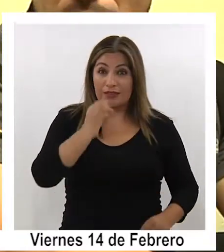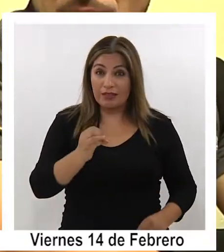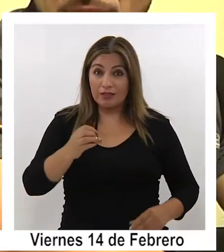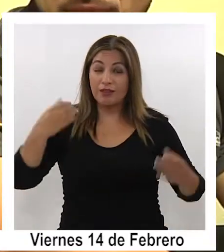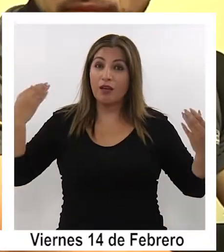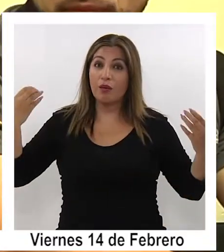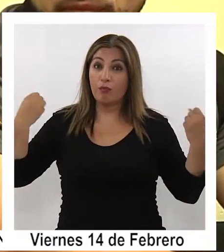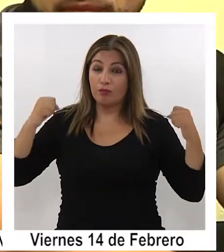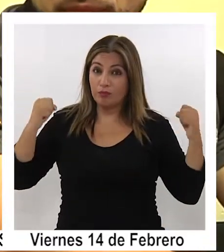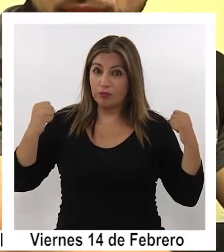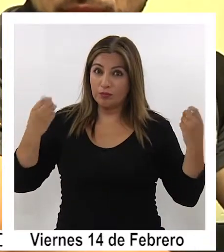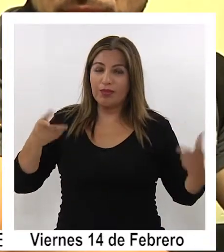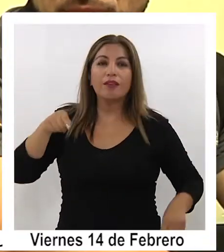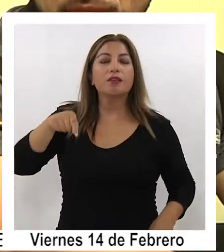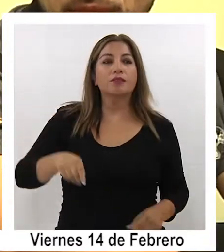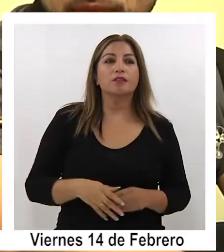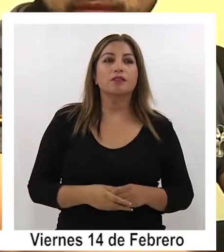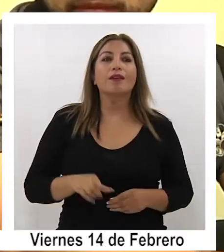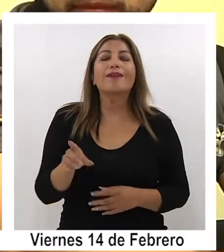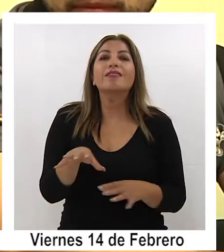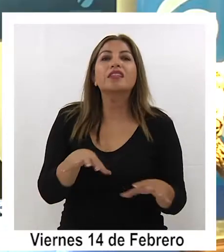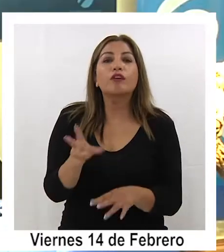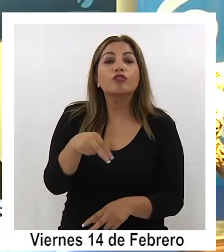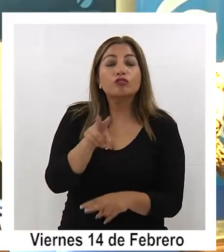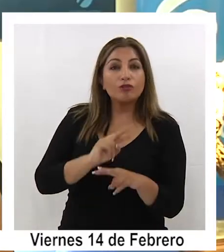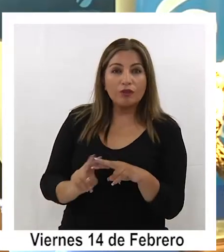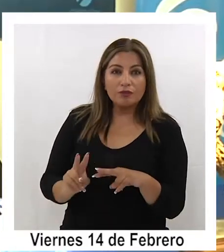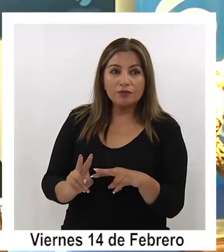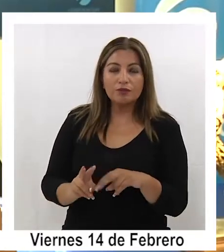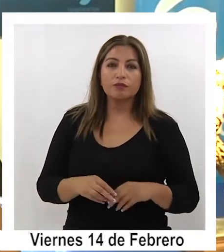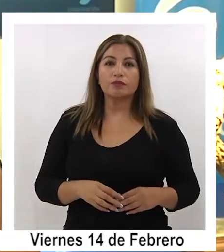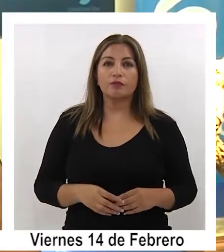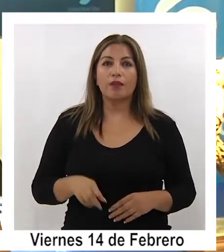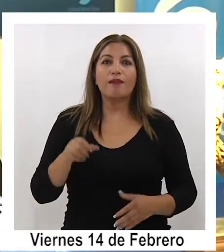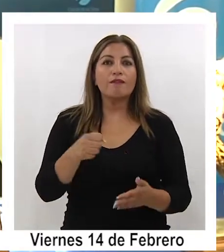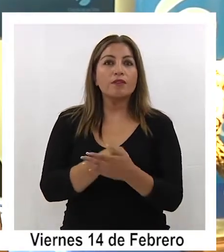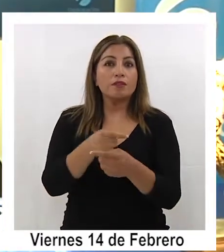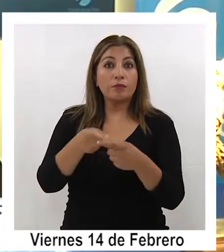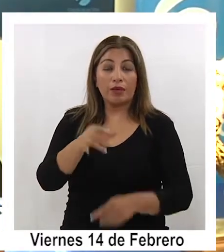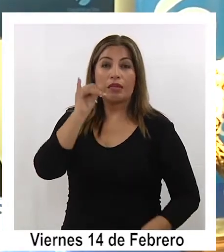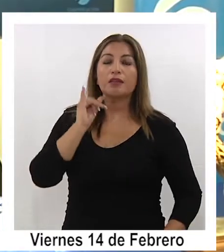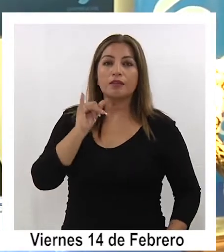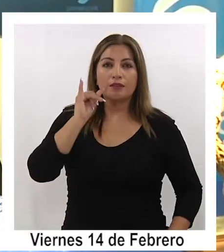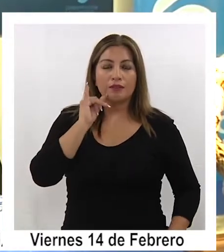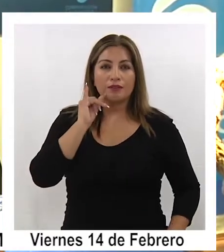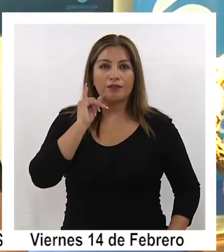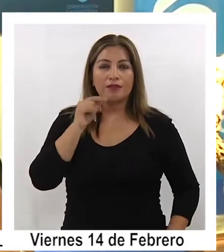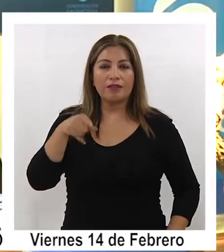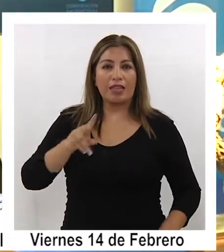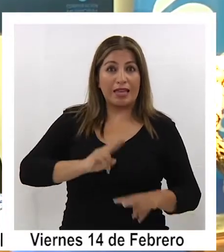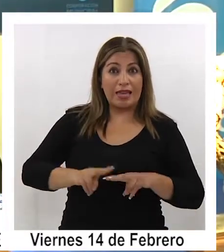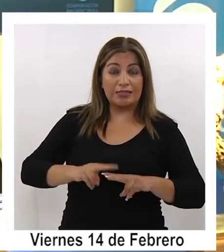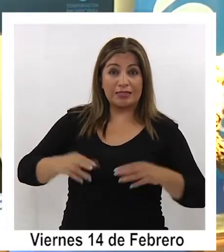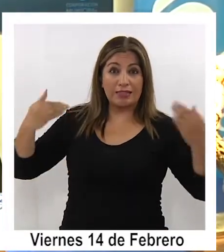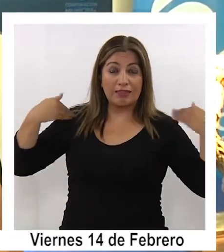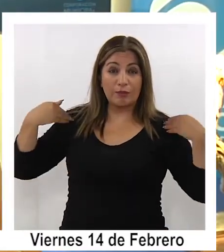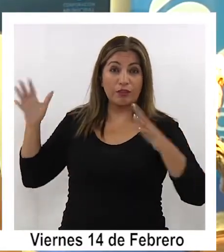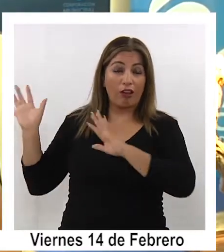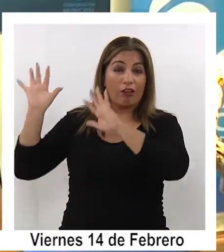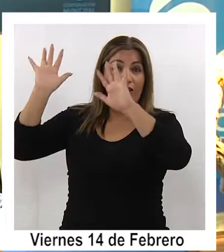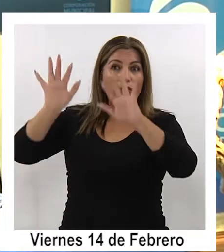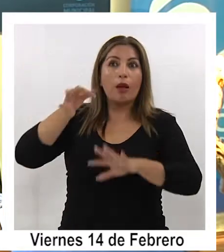alimentación y un 30% entrenamiento. Con estas actividades que estamos haciendo este fin de semana en Iquique, que ven a los